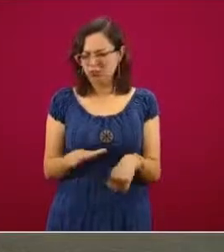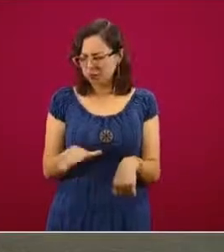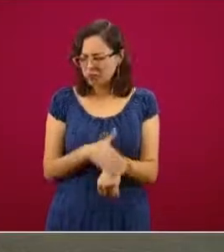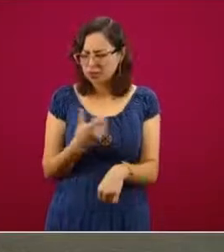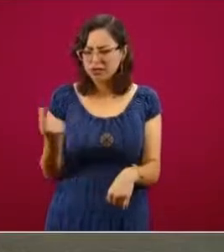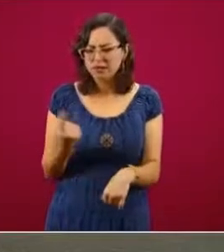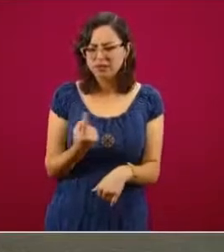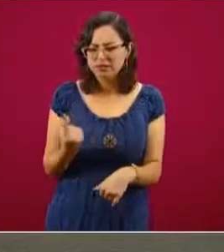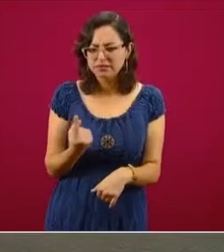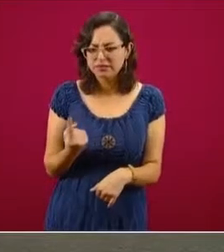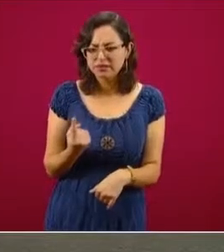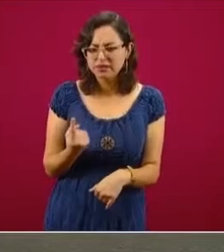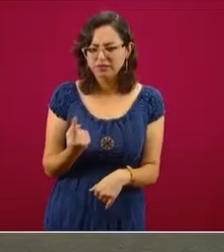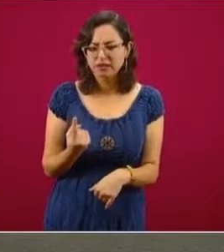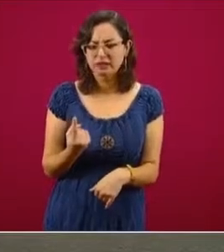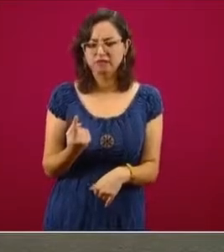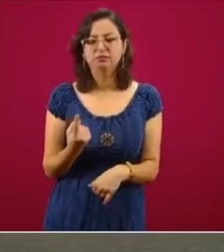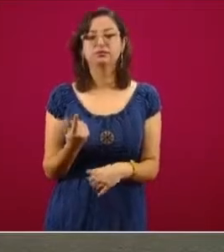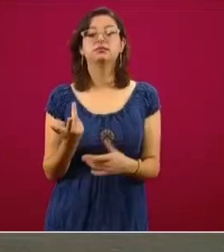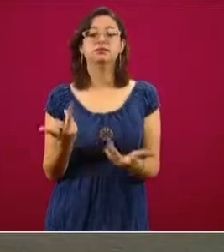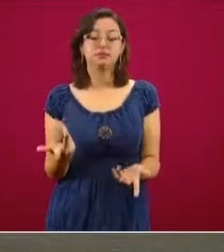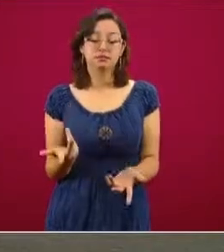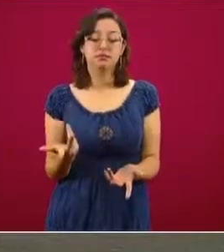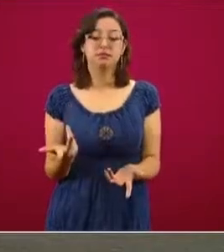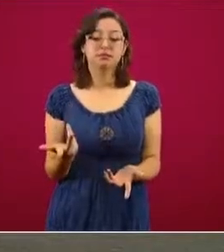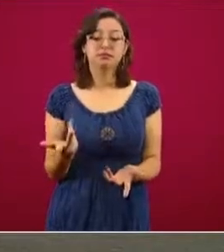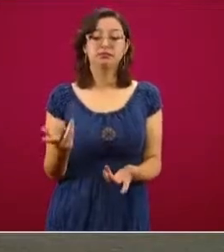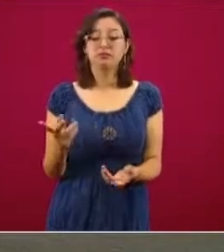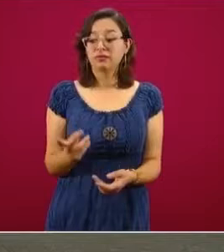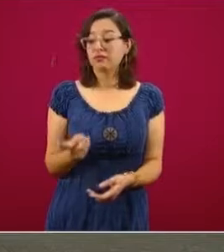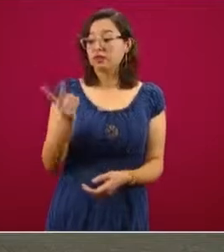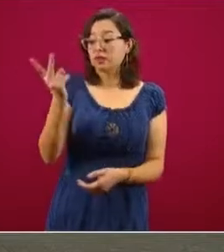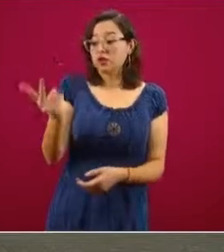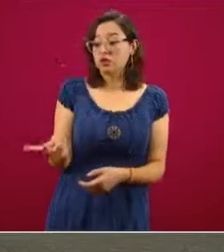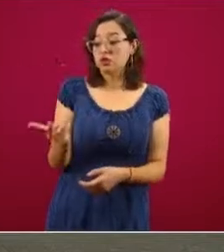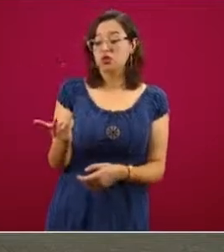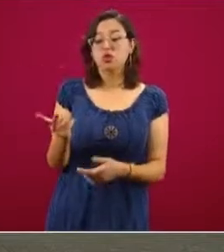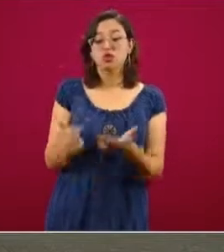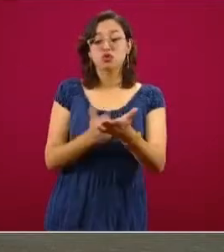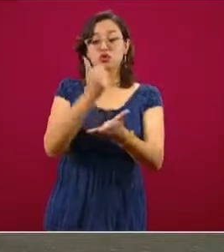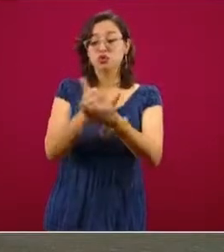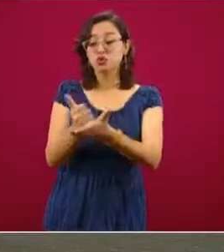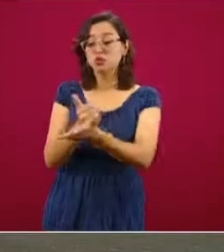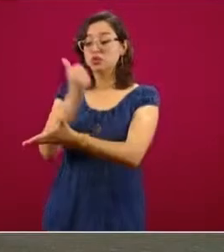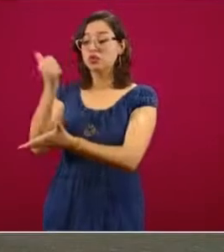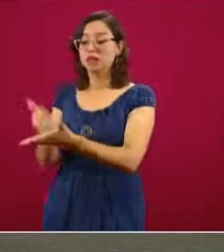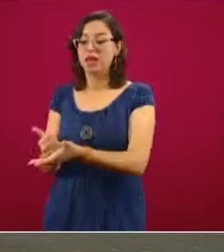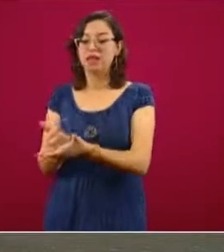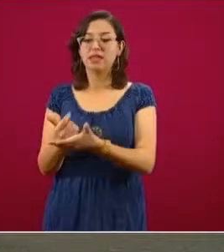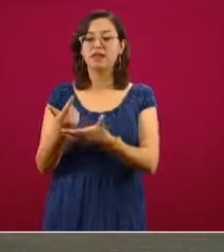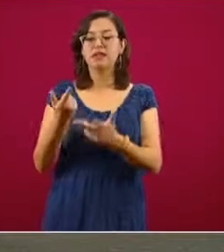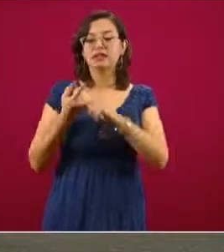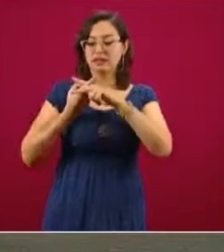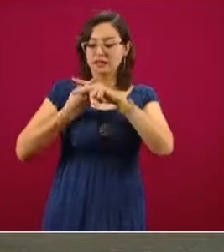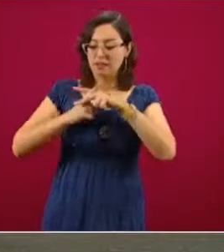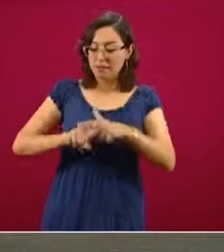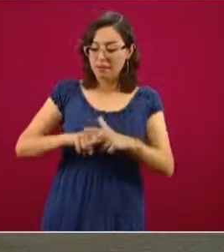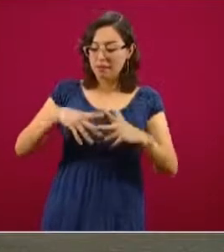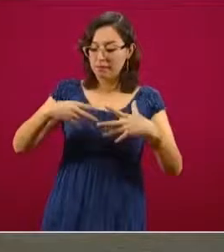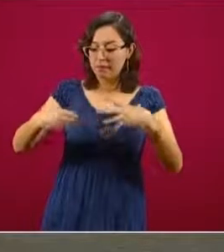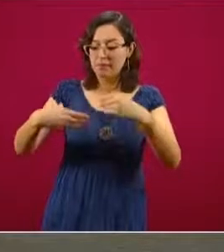consecuencia de que los primeros casos en estas 2 metrópolis están cerca de 24